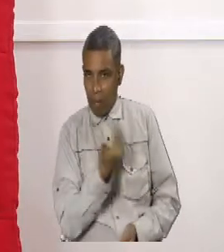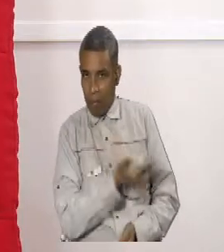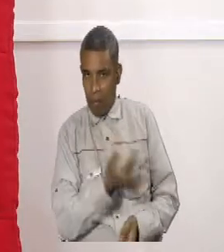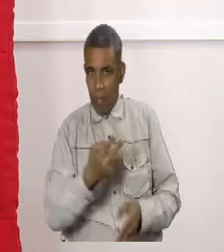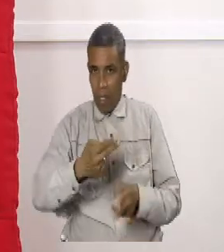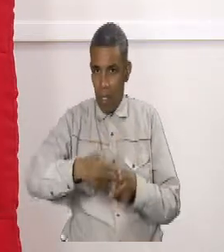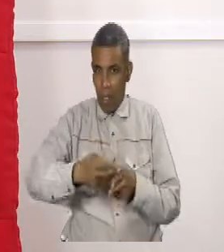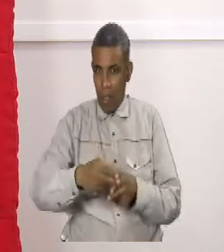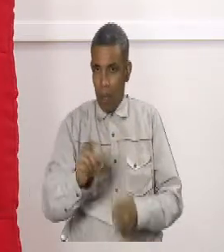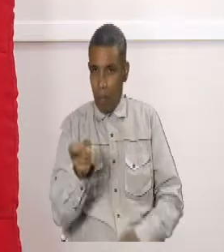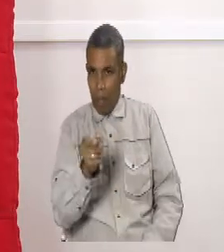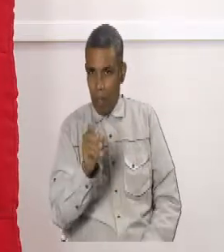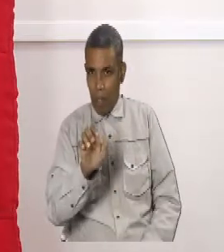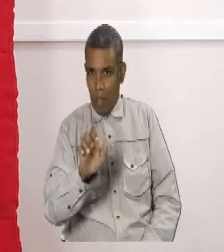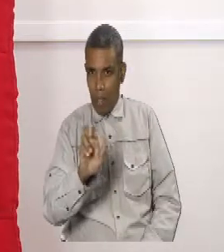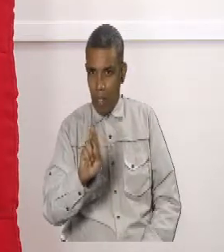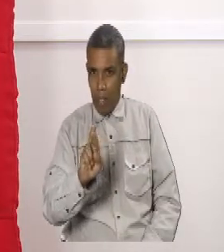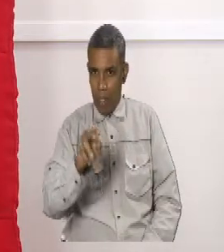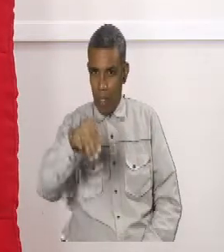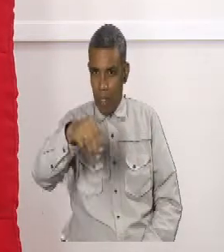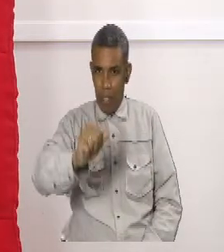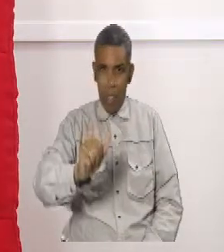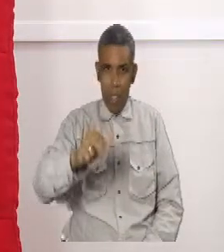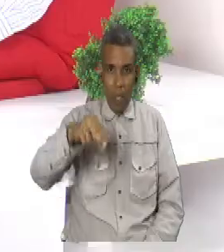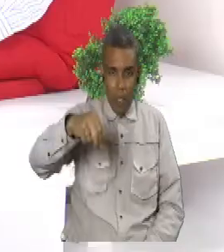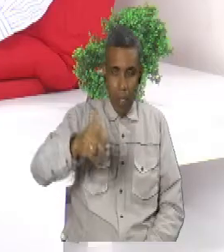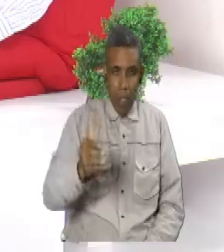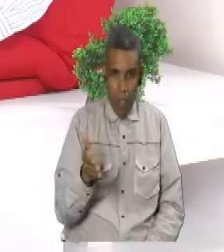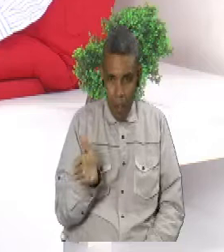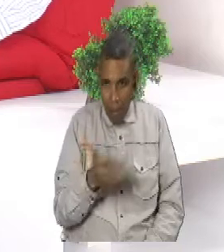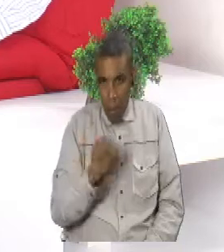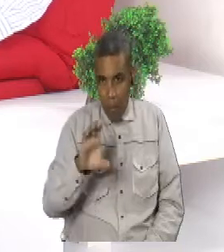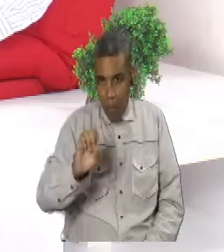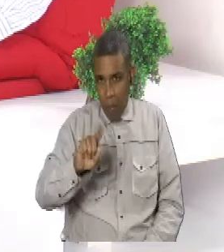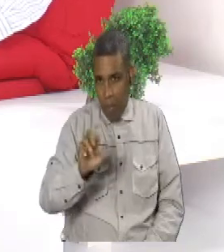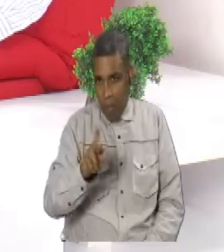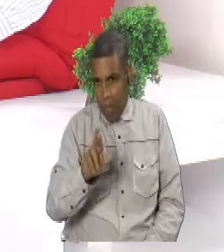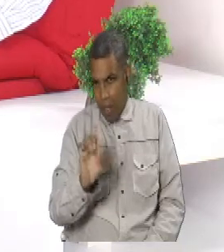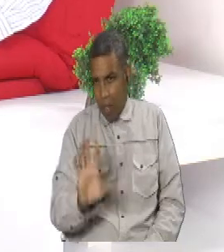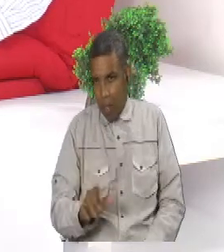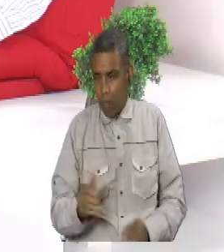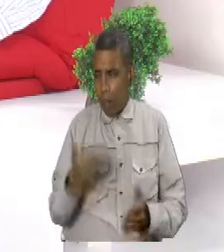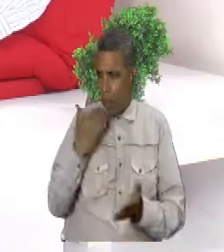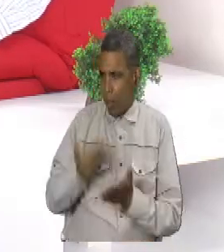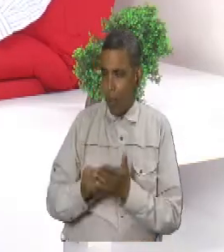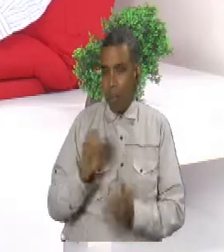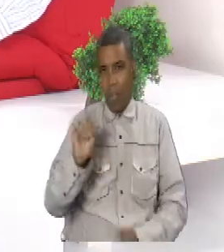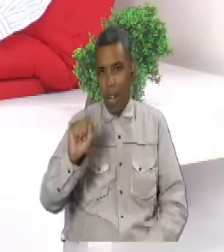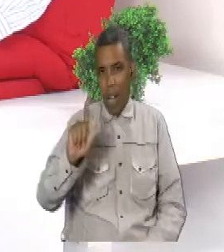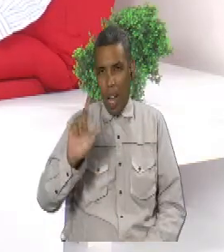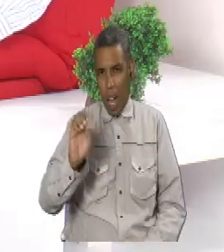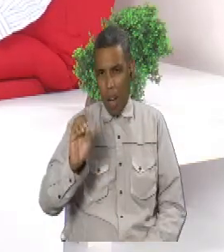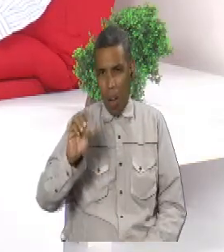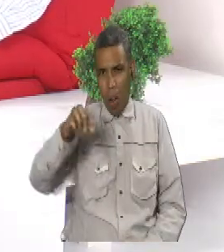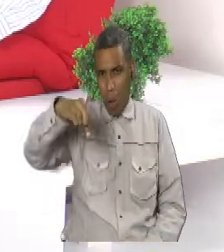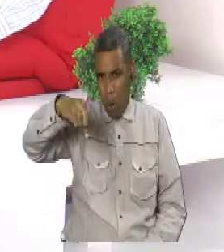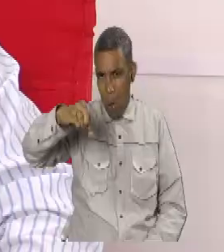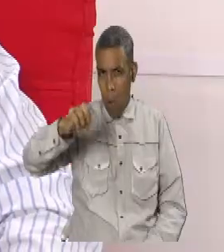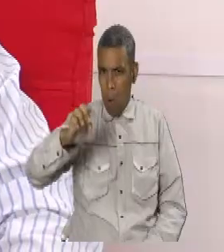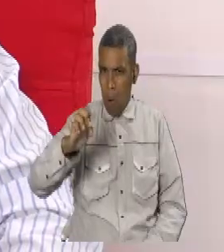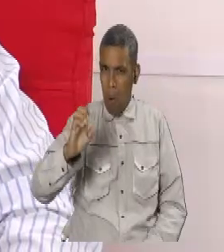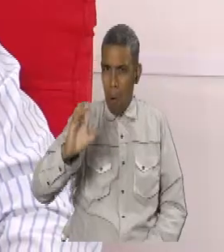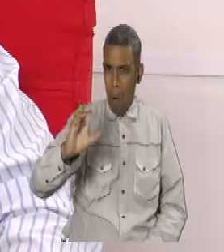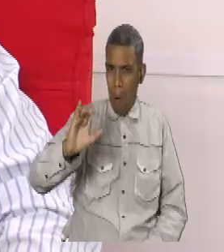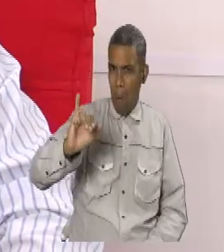Doctor, bienvenido y ¿cómo ha estado? Muy bien el día de hoy acompañándote para abordar este tema de alopecia, que hay mucha gente que la